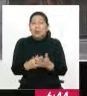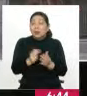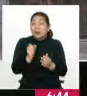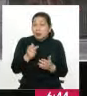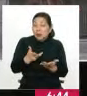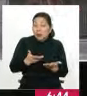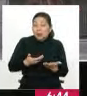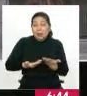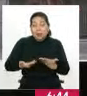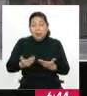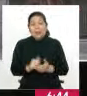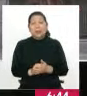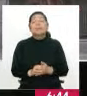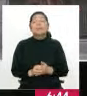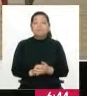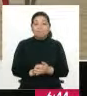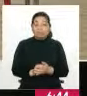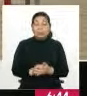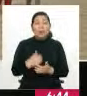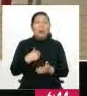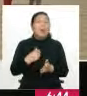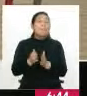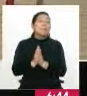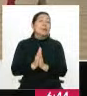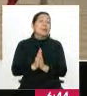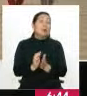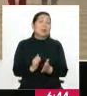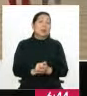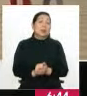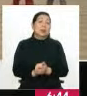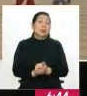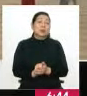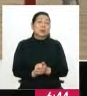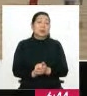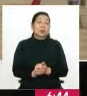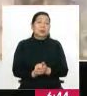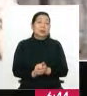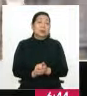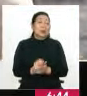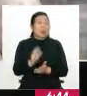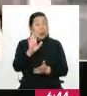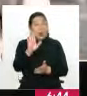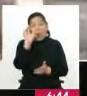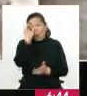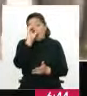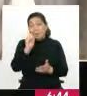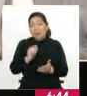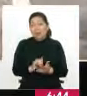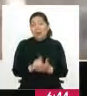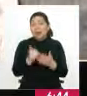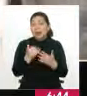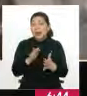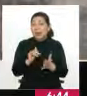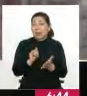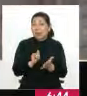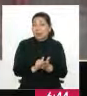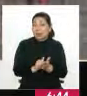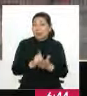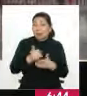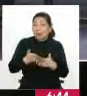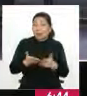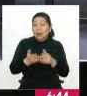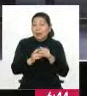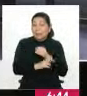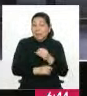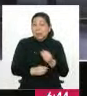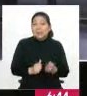secundarios a variantes de este tipo. Correcto. Le pido una última opinión ya sobre lo que está pasando en nuestro